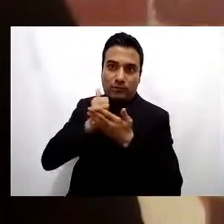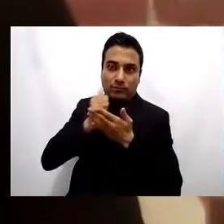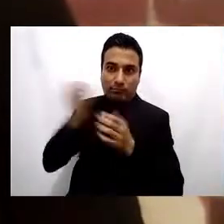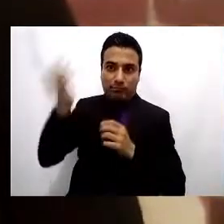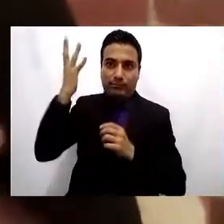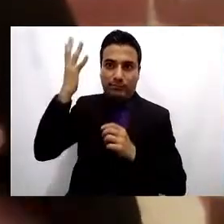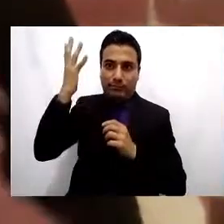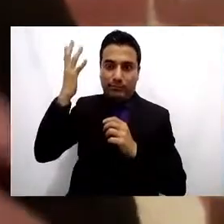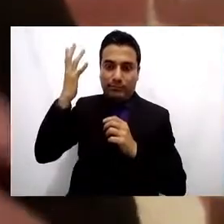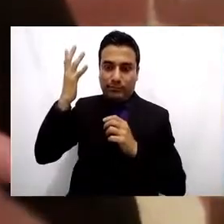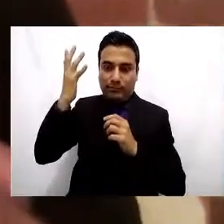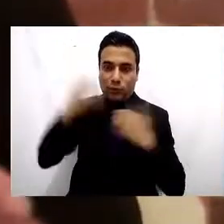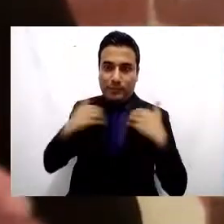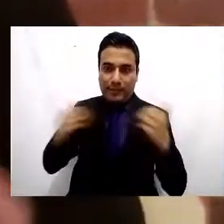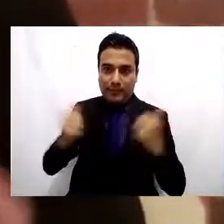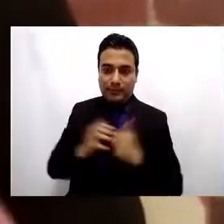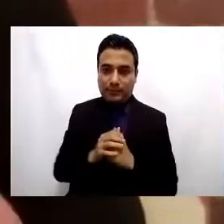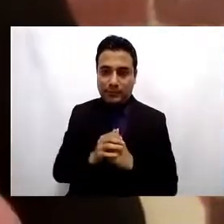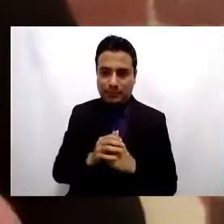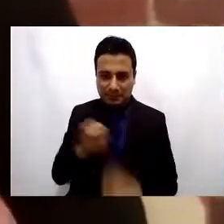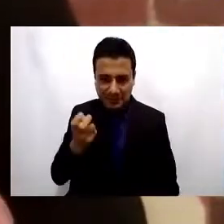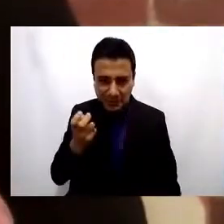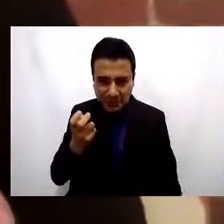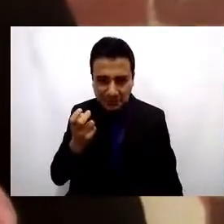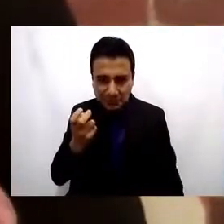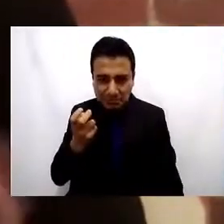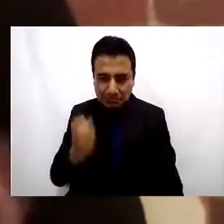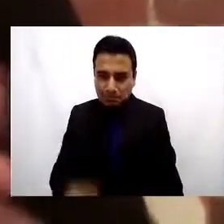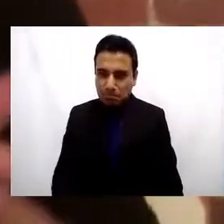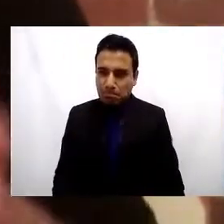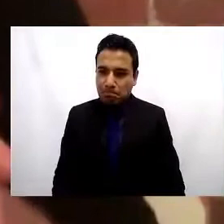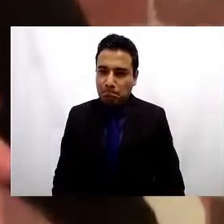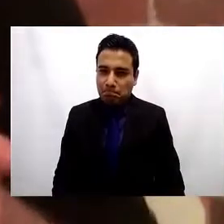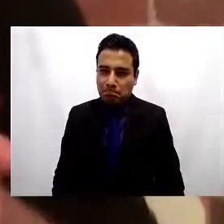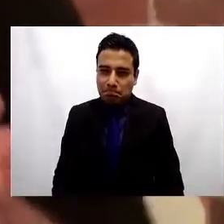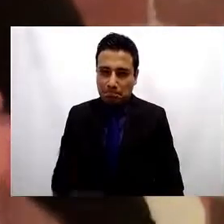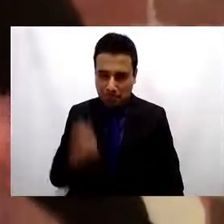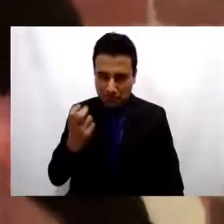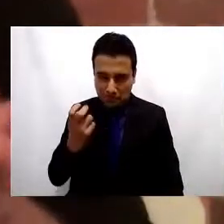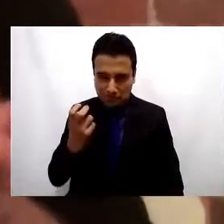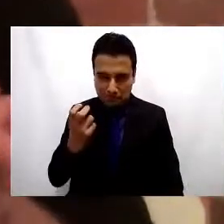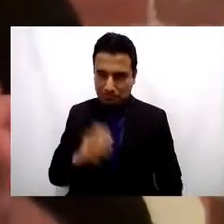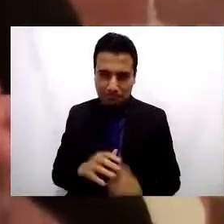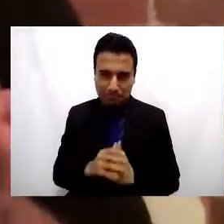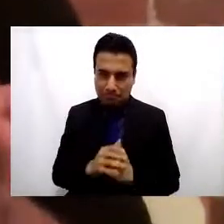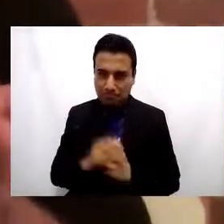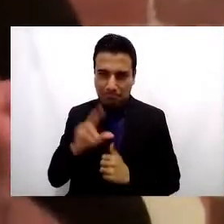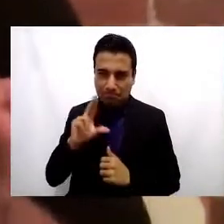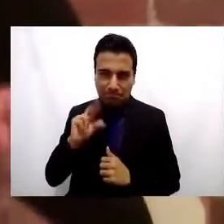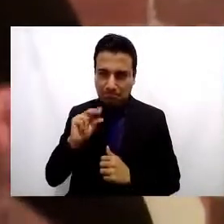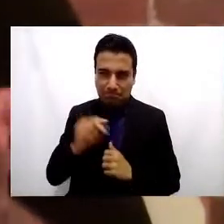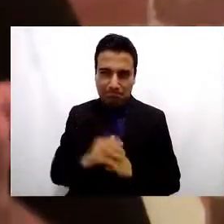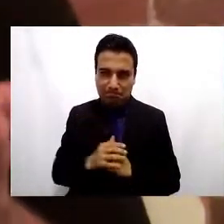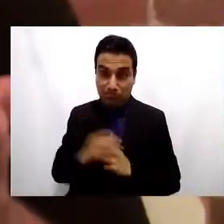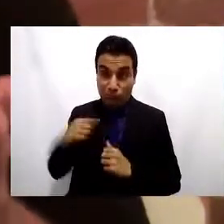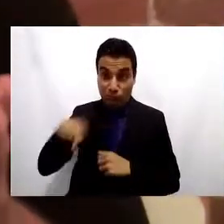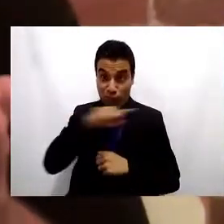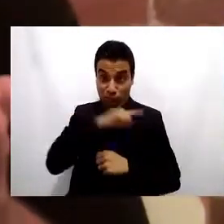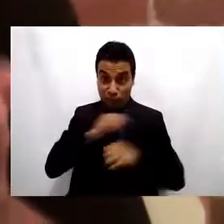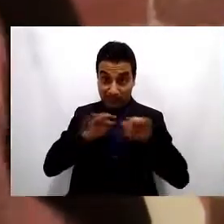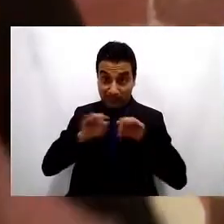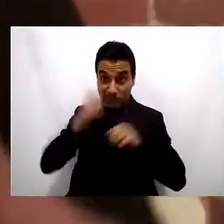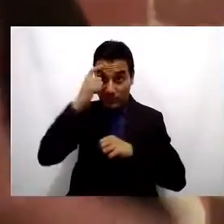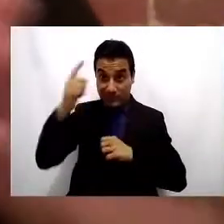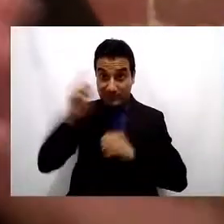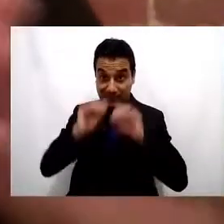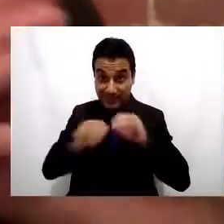Nada, pero nada más lejos de la realidad de lo que practicamos la creatividad del teatro.